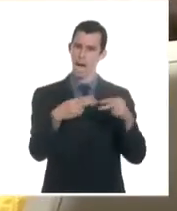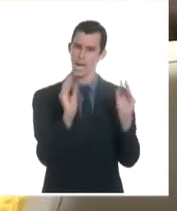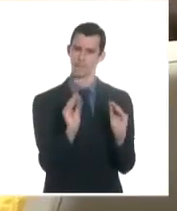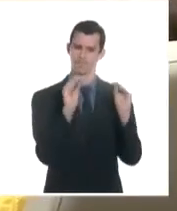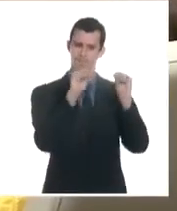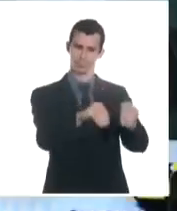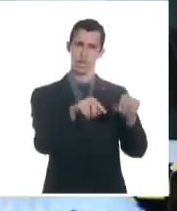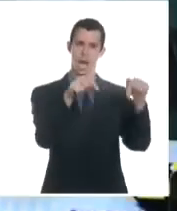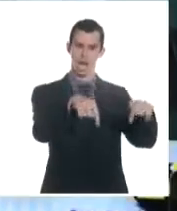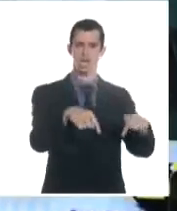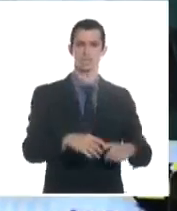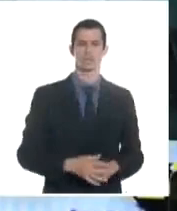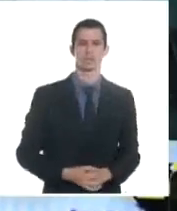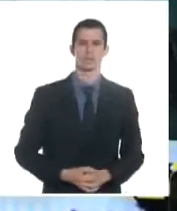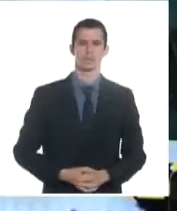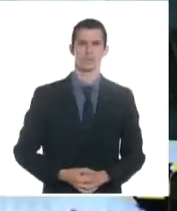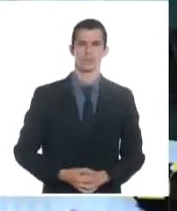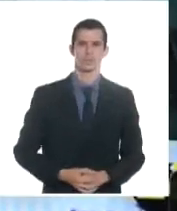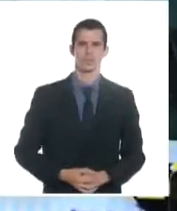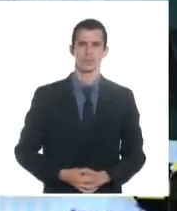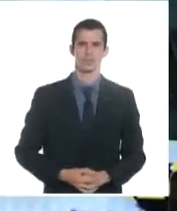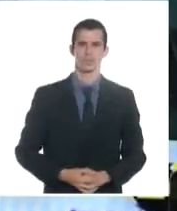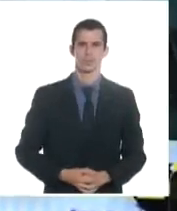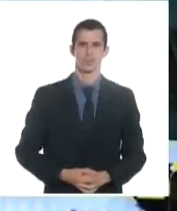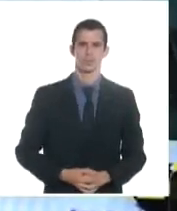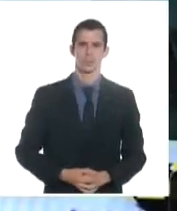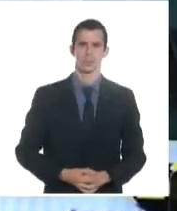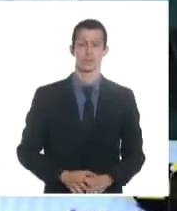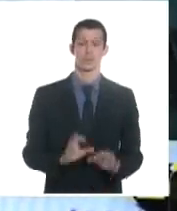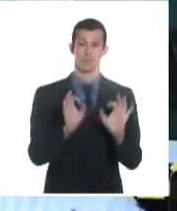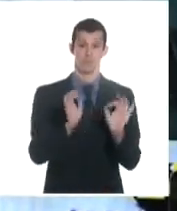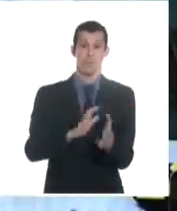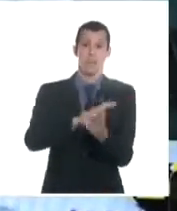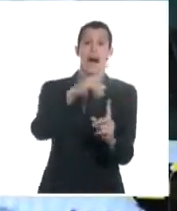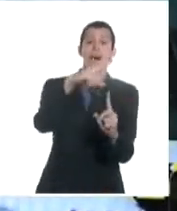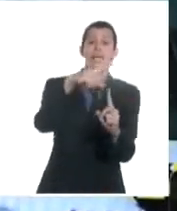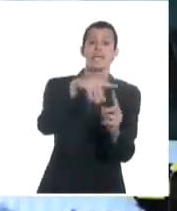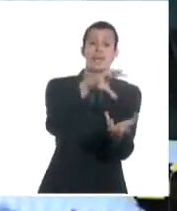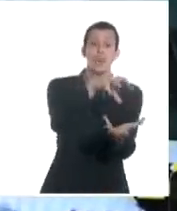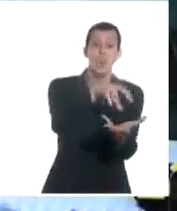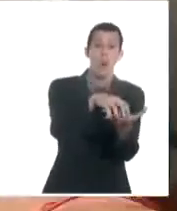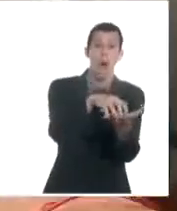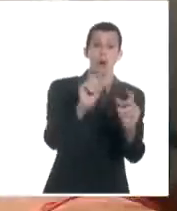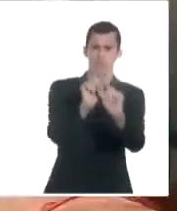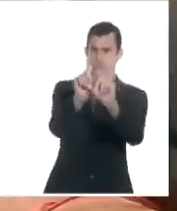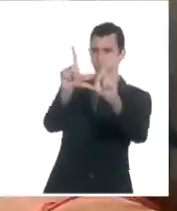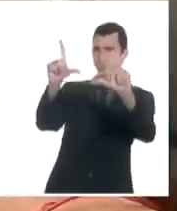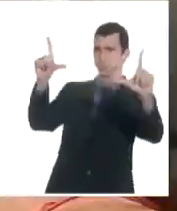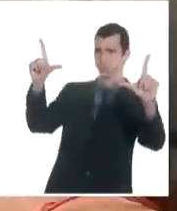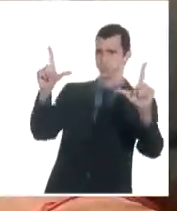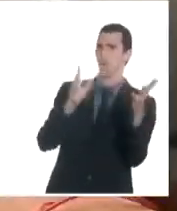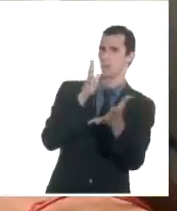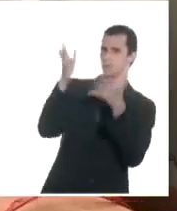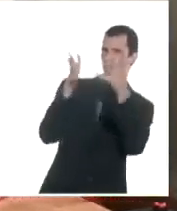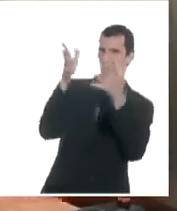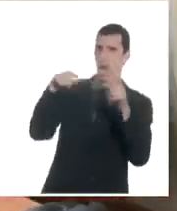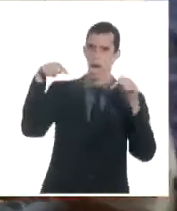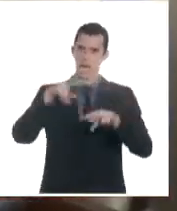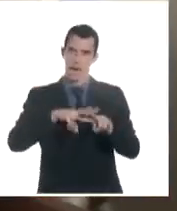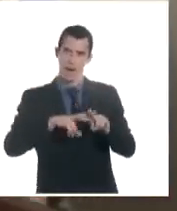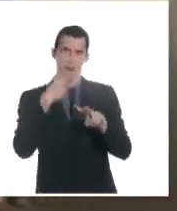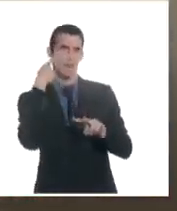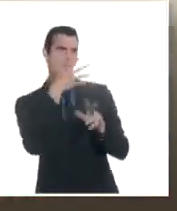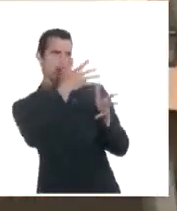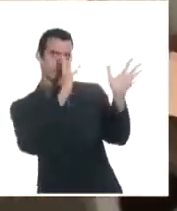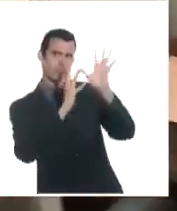industrial yumurina. Desde esa ciudad y mediante videoconferencia, las máximas autoridades matanceras y de la base de supertanqueros detallaron